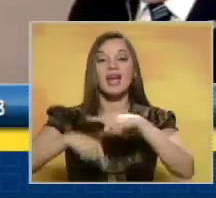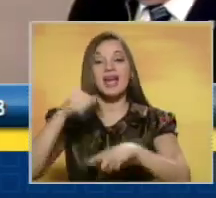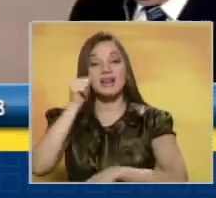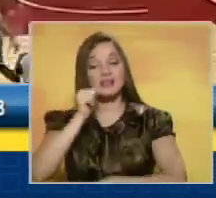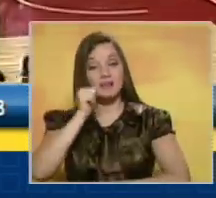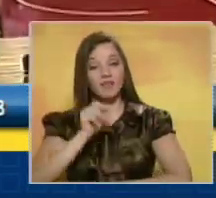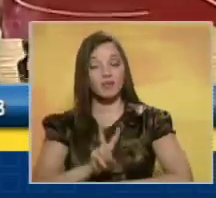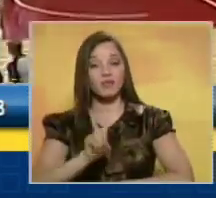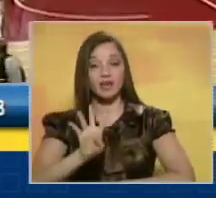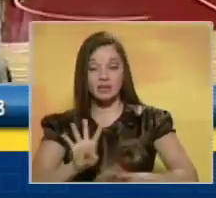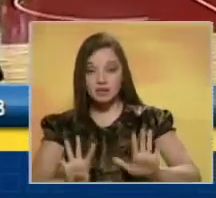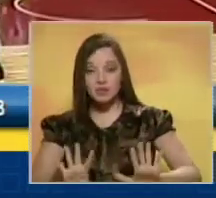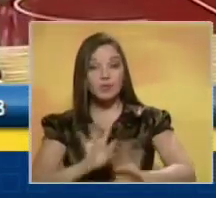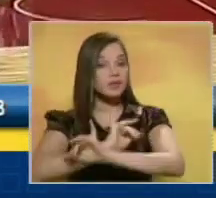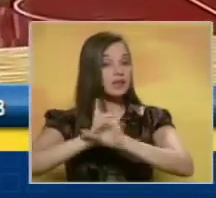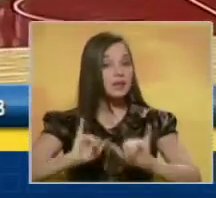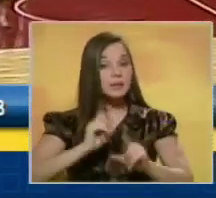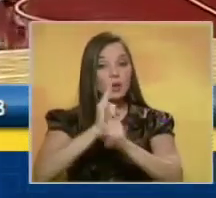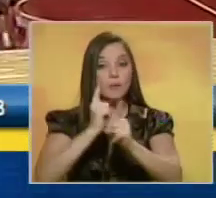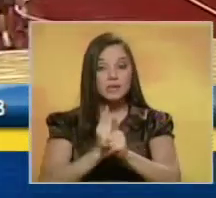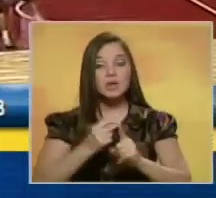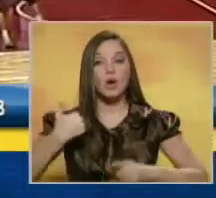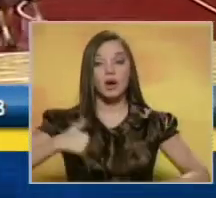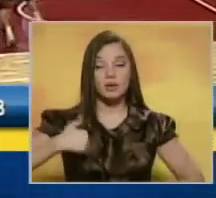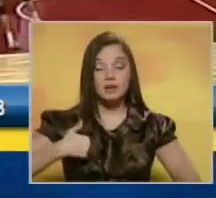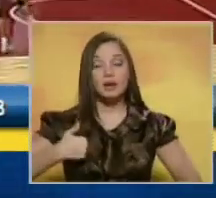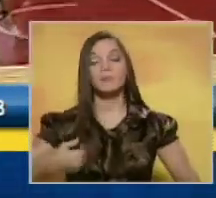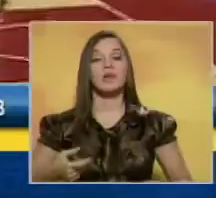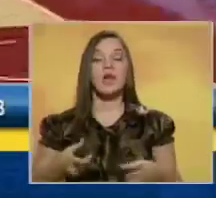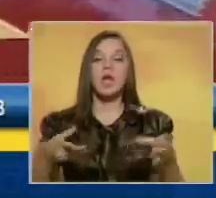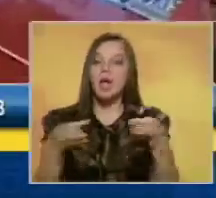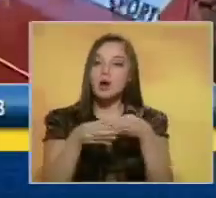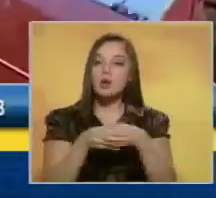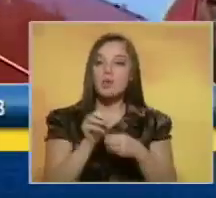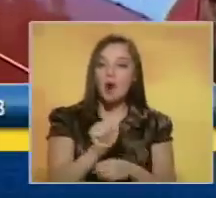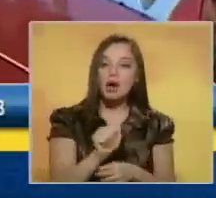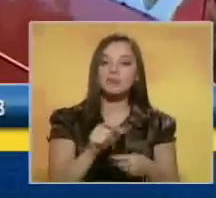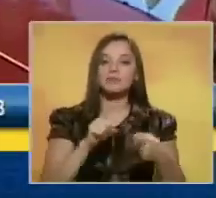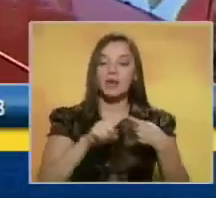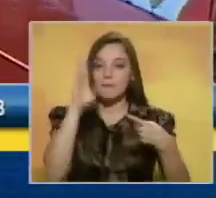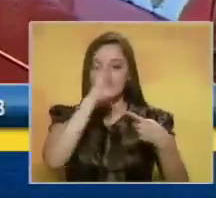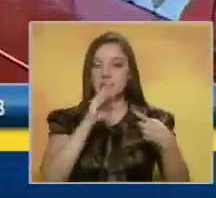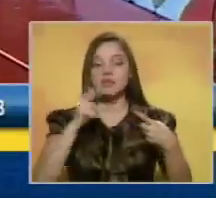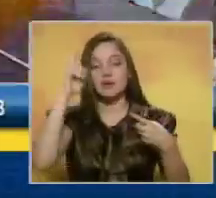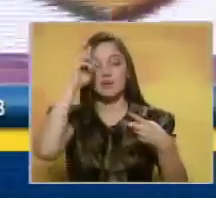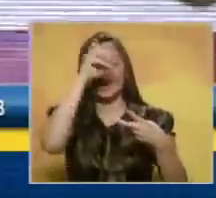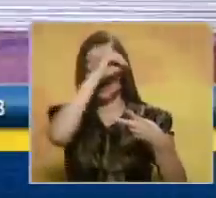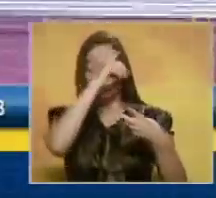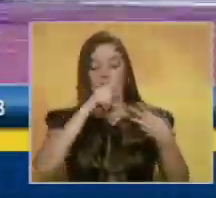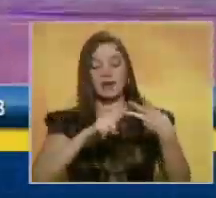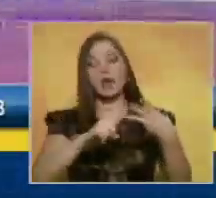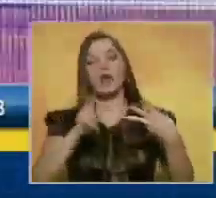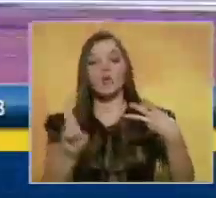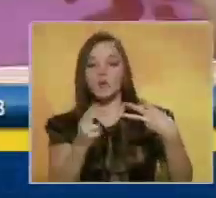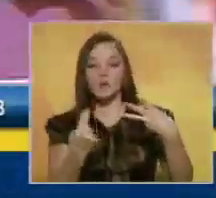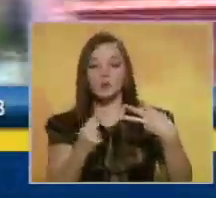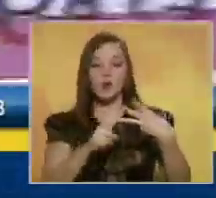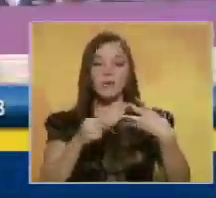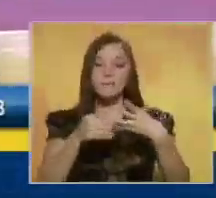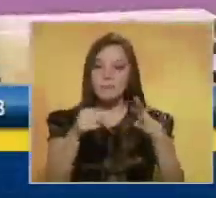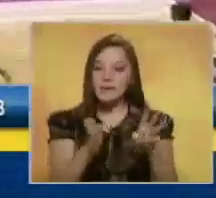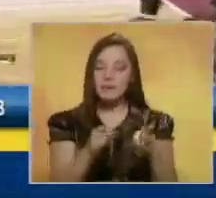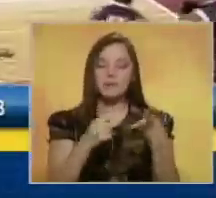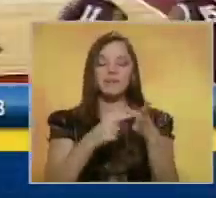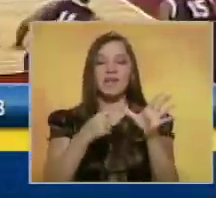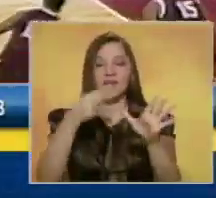fase de grupos contra Argentina. Por su parte, el grupo A quedó integrado por Brasil, República Dominicana, Uruguay, Panamá y México. El campeonato